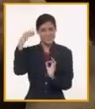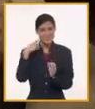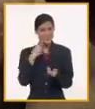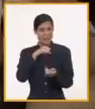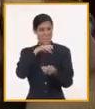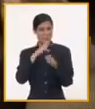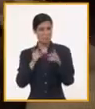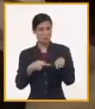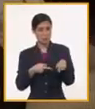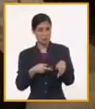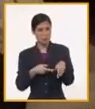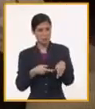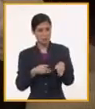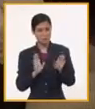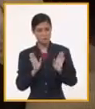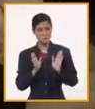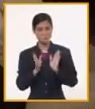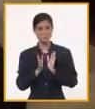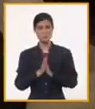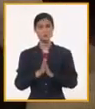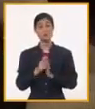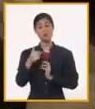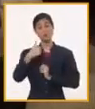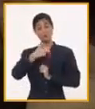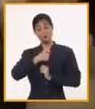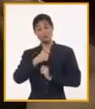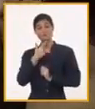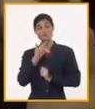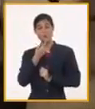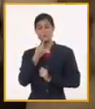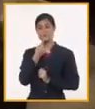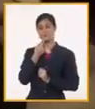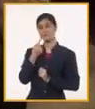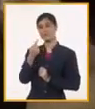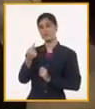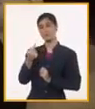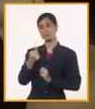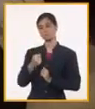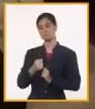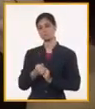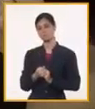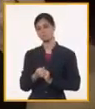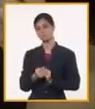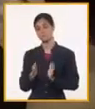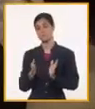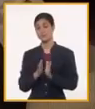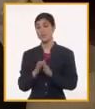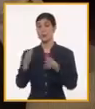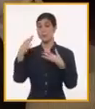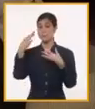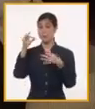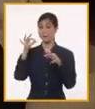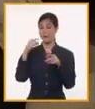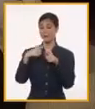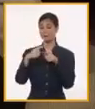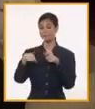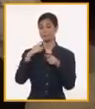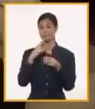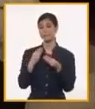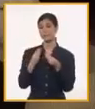lo tenía ya por escrito. Y ahí mismo le di todos los papeles. Tuve como 15 días